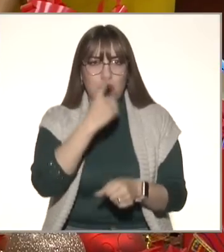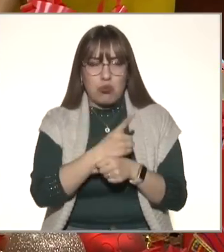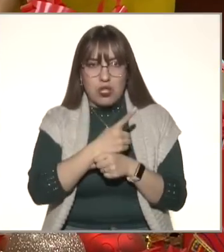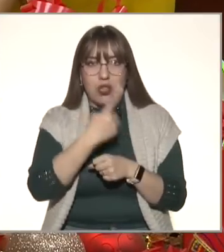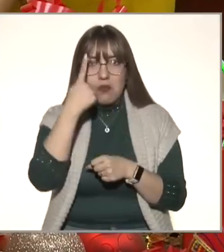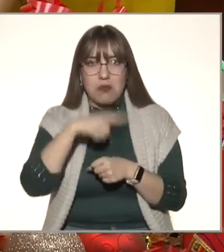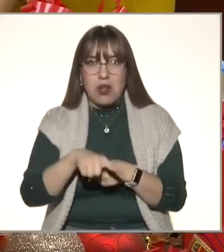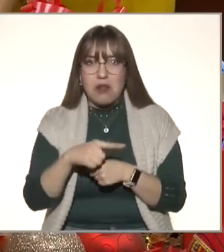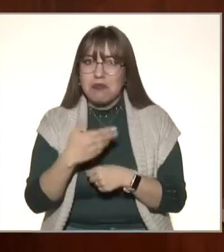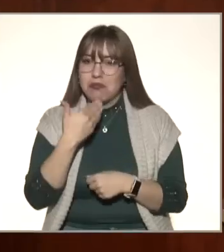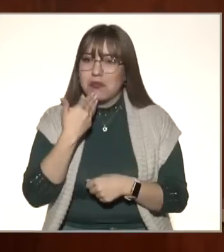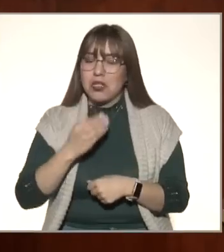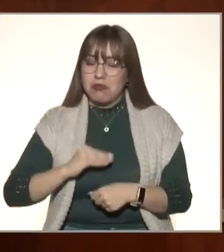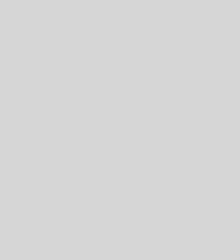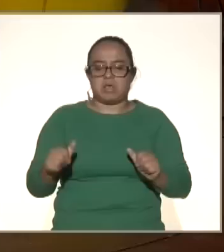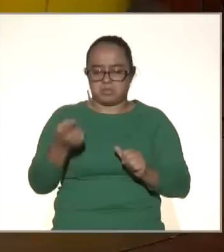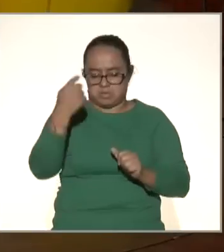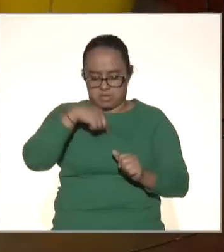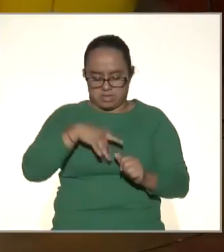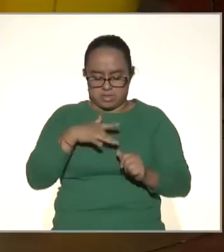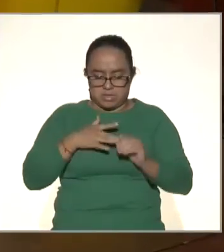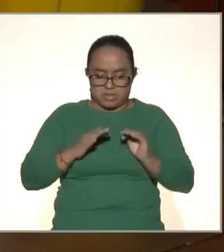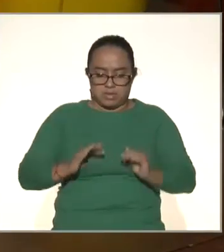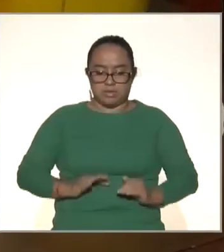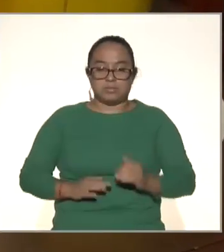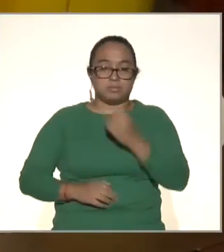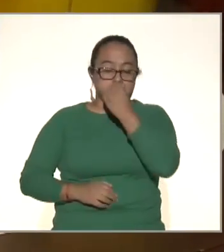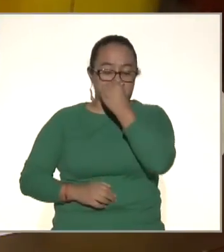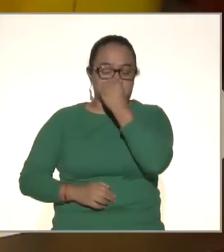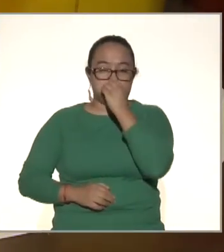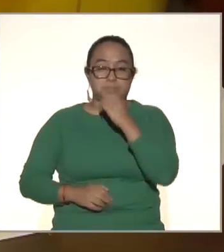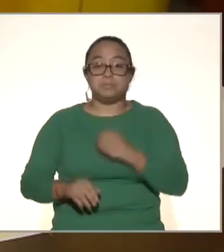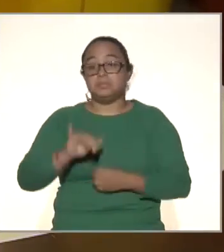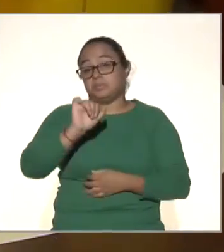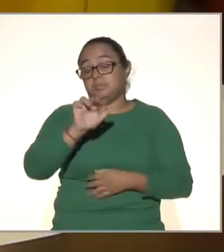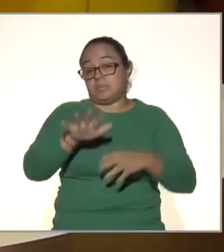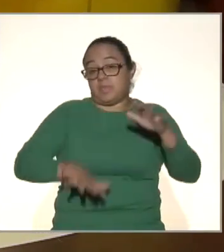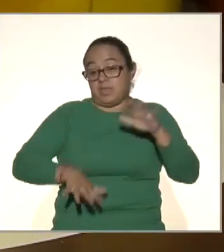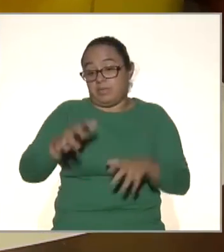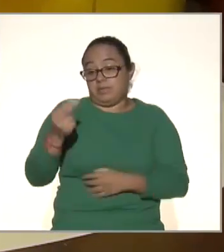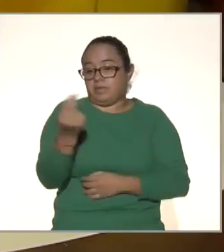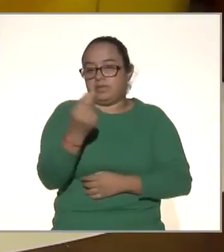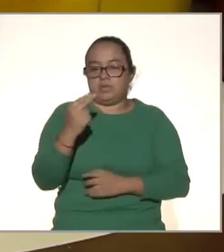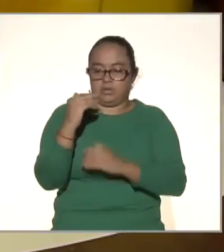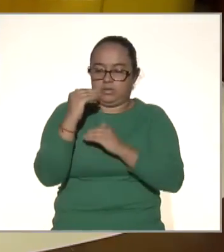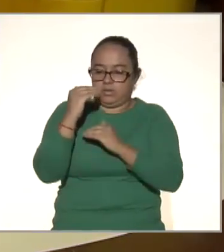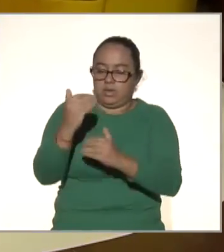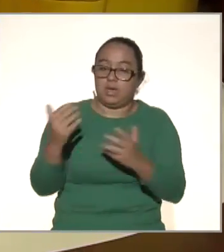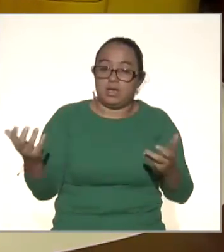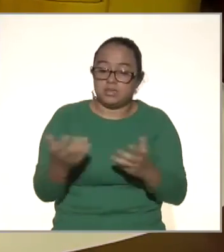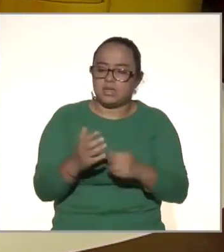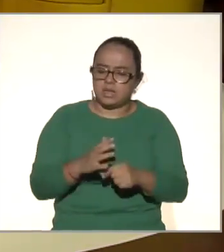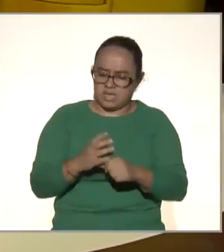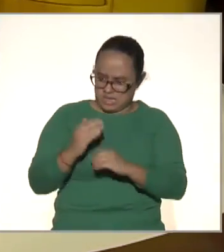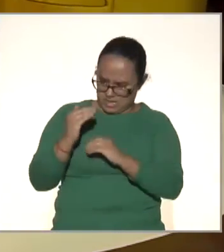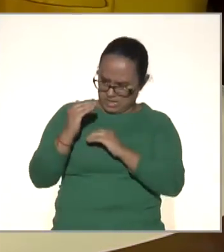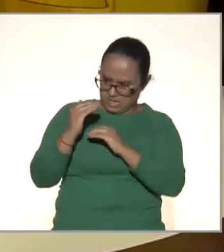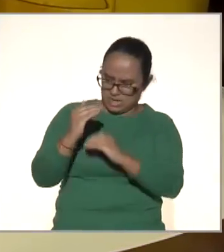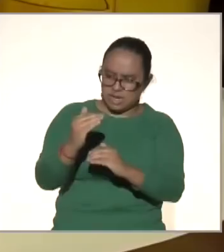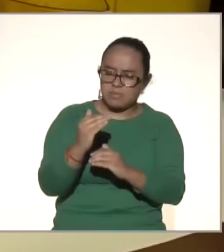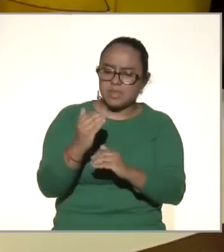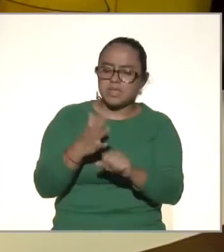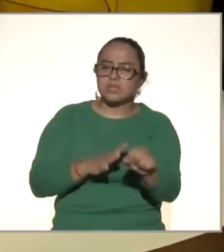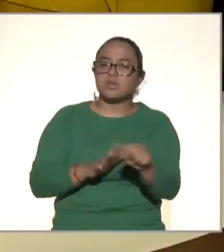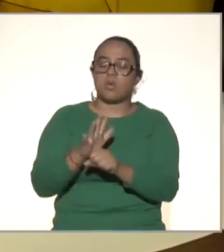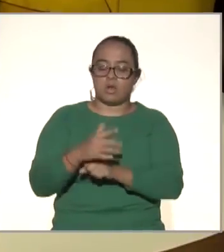de crecimiento, una oportunidad de cambio. Sí, me parece que a veces es necesario tomar límites y tal vez uno de esos límites que tiene que